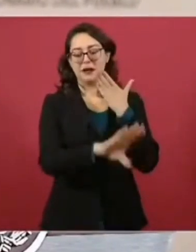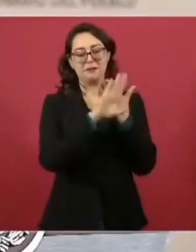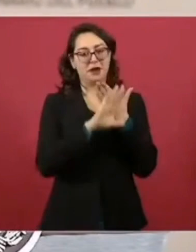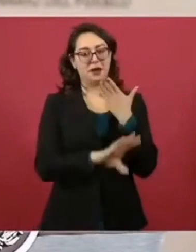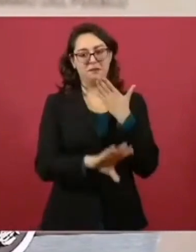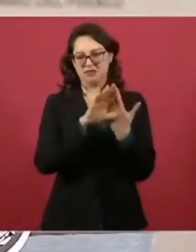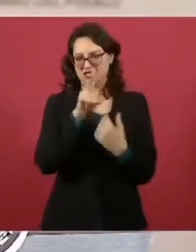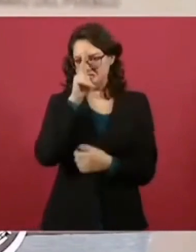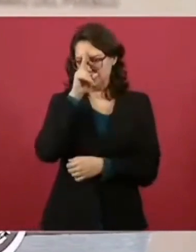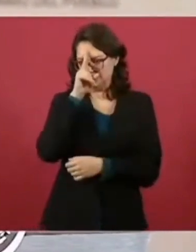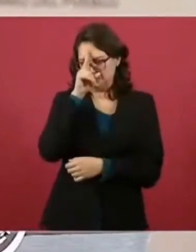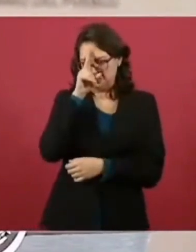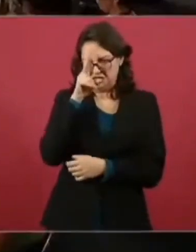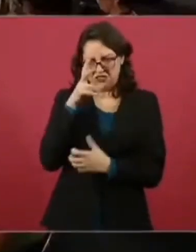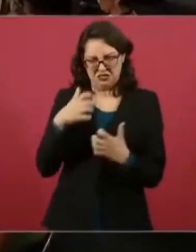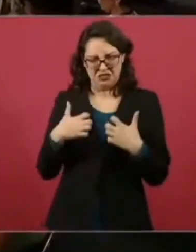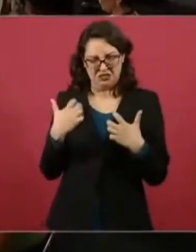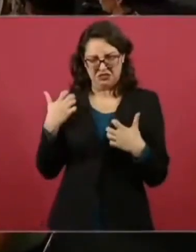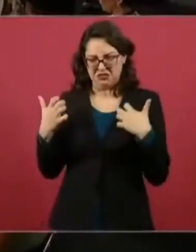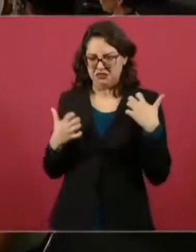ensañando.